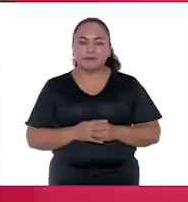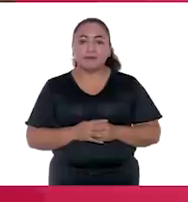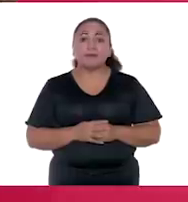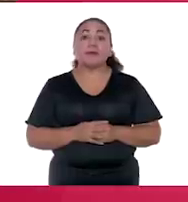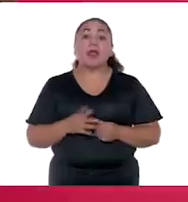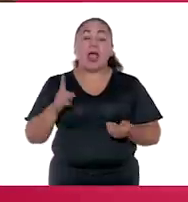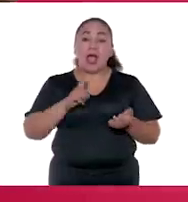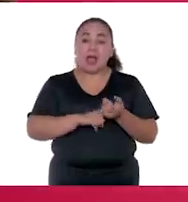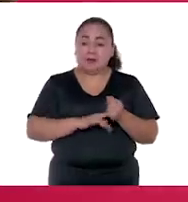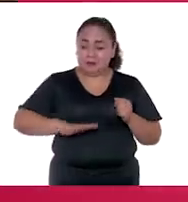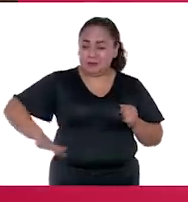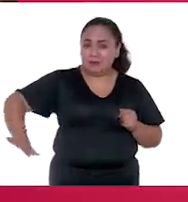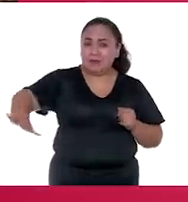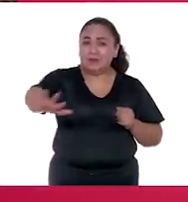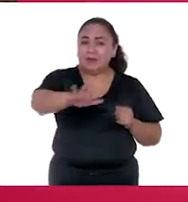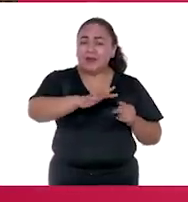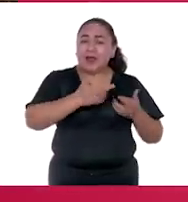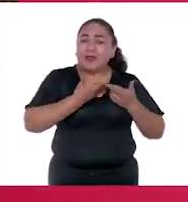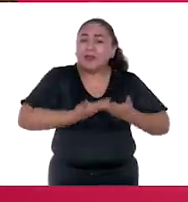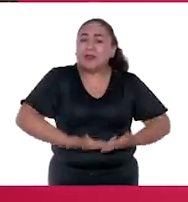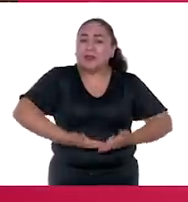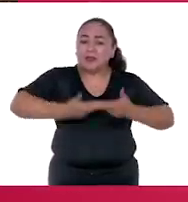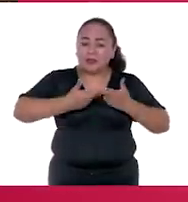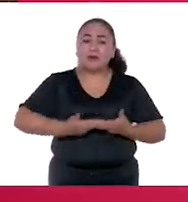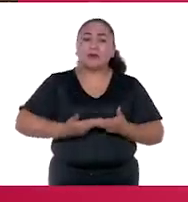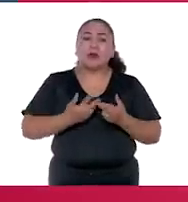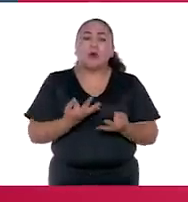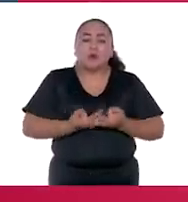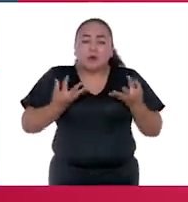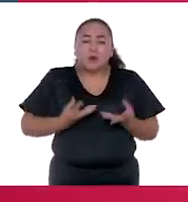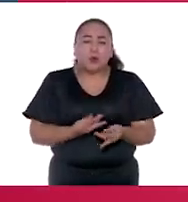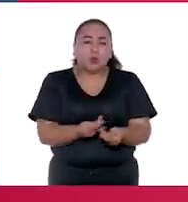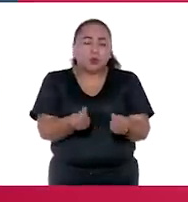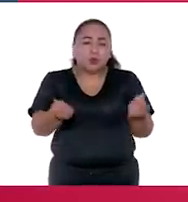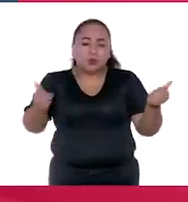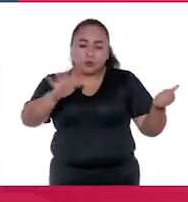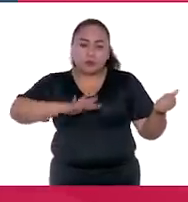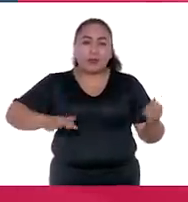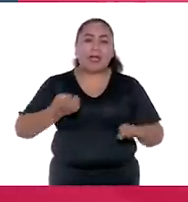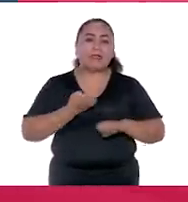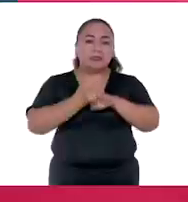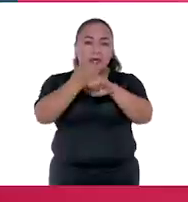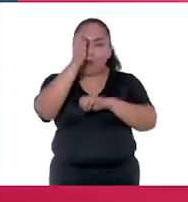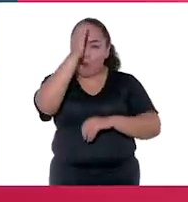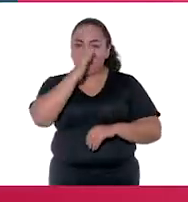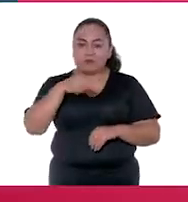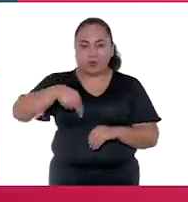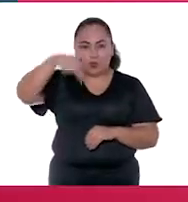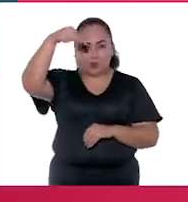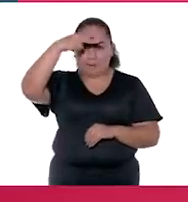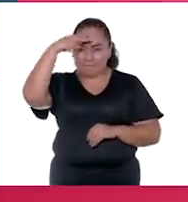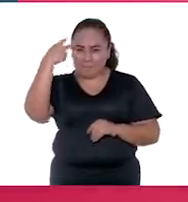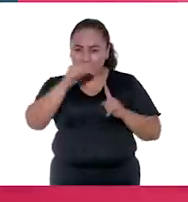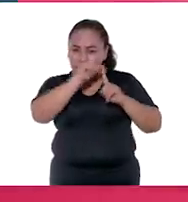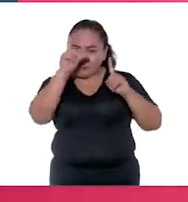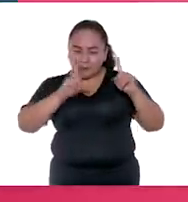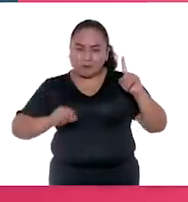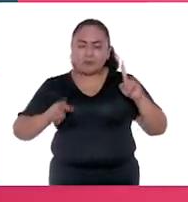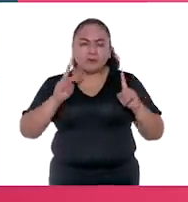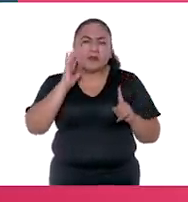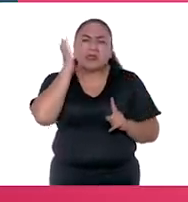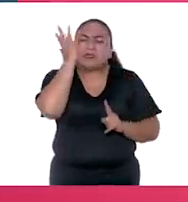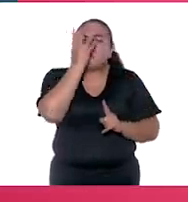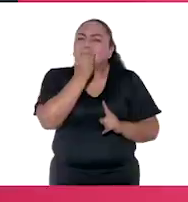Entre las extensas planicies desérticas del estado de Coahuila, muy al norte de México, se levantan serranías de